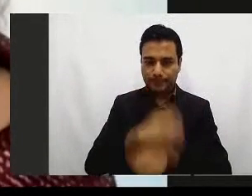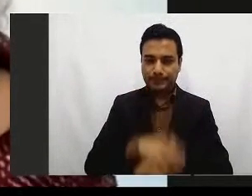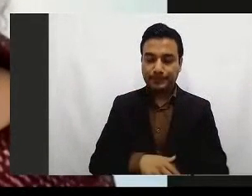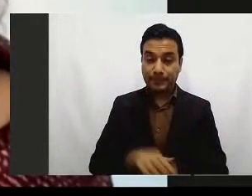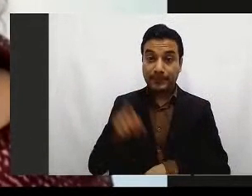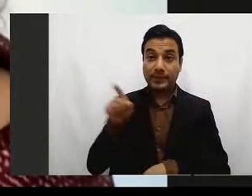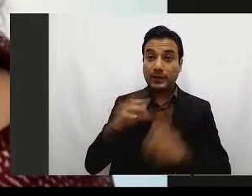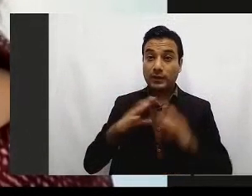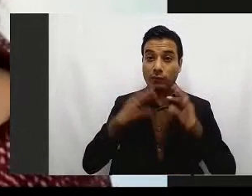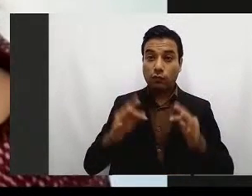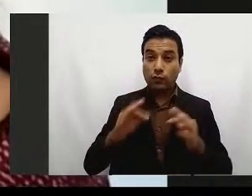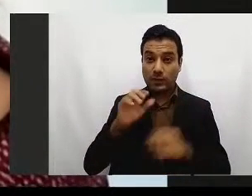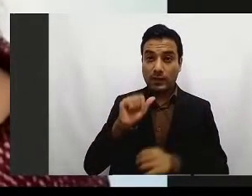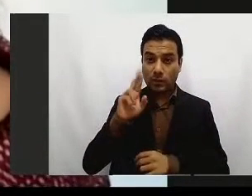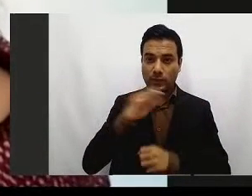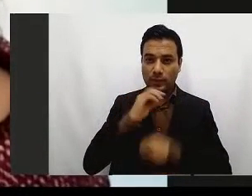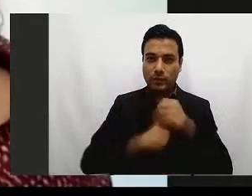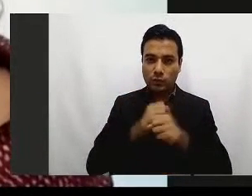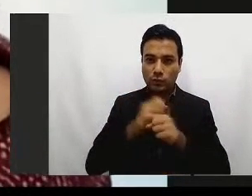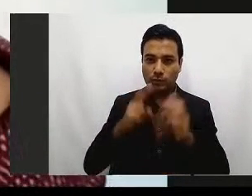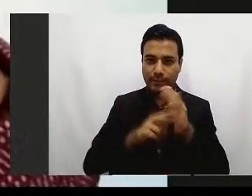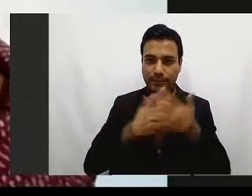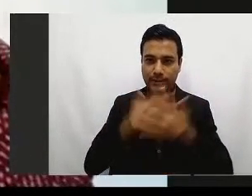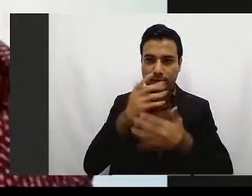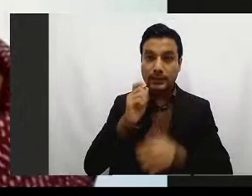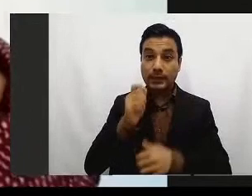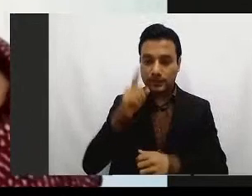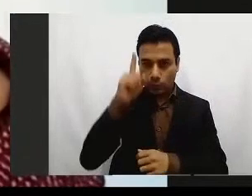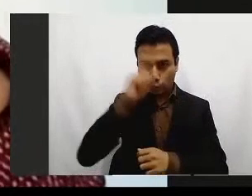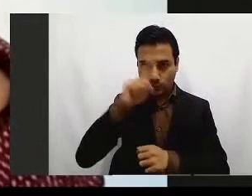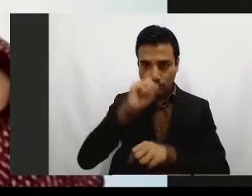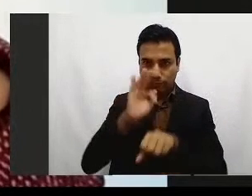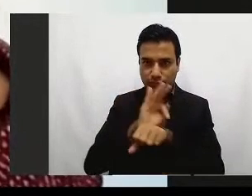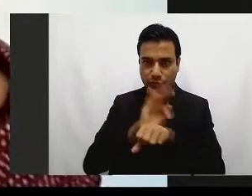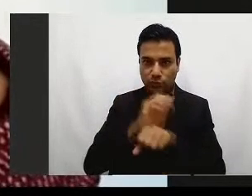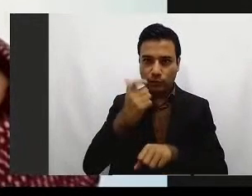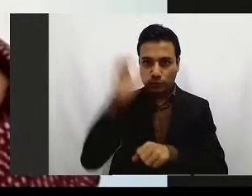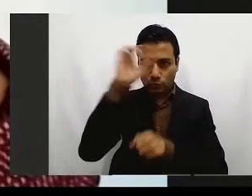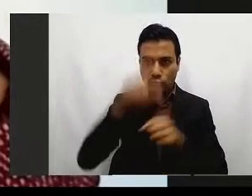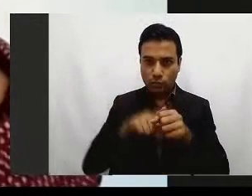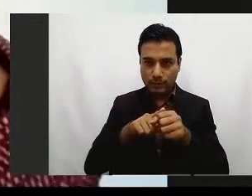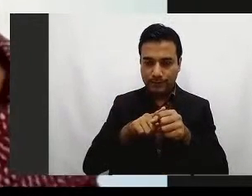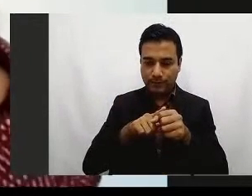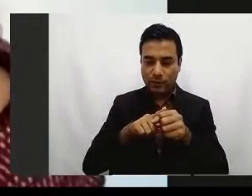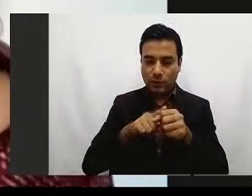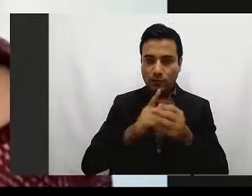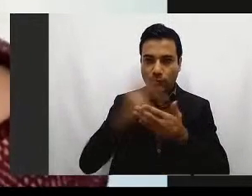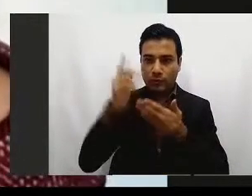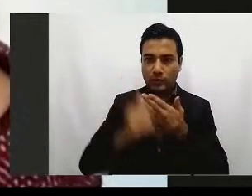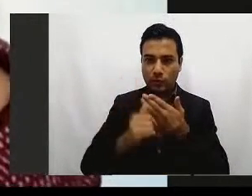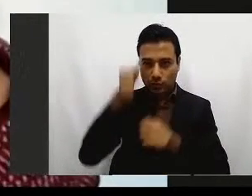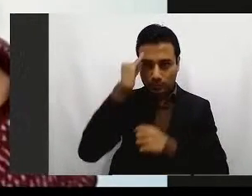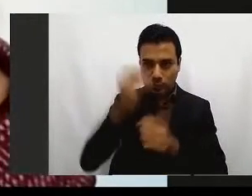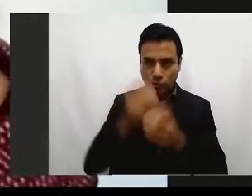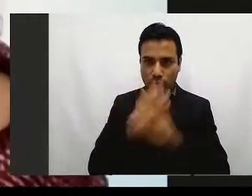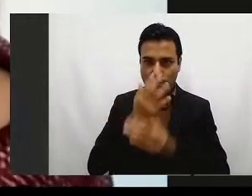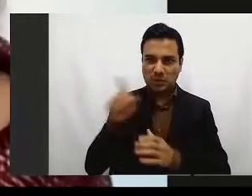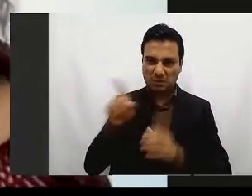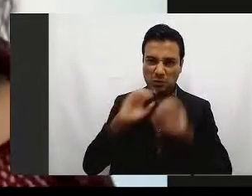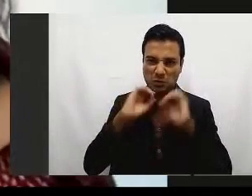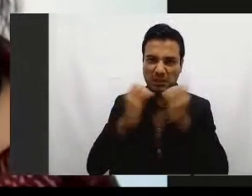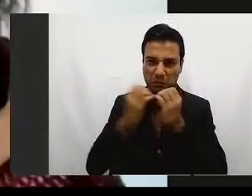Aura en 2015, esta es una consultoría en materia de economía cultural y proyectos innovadores para el sector, y pues ha trabajado con diversos